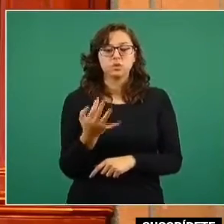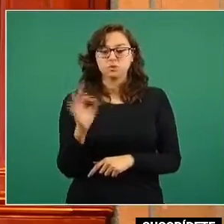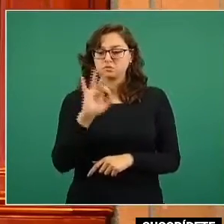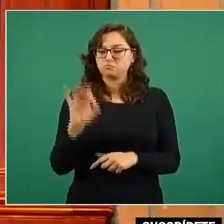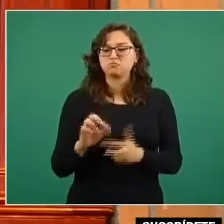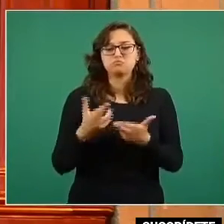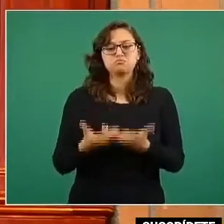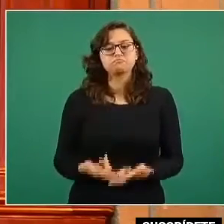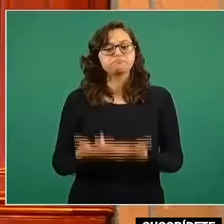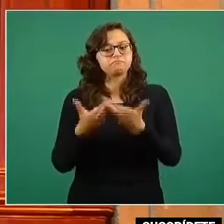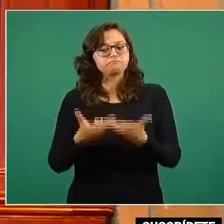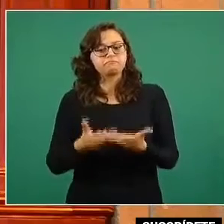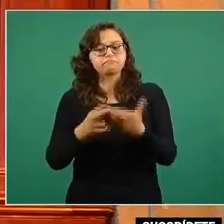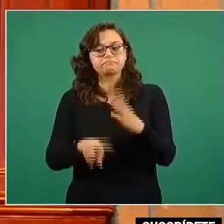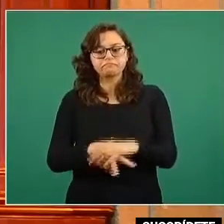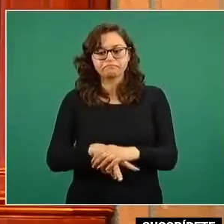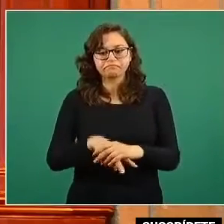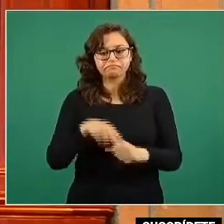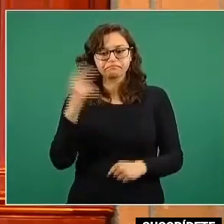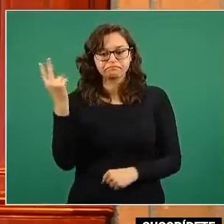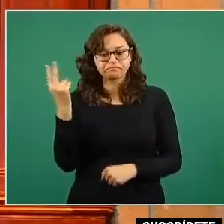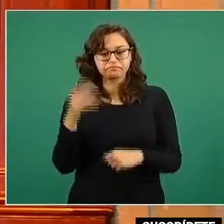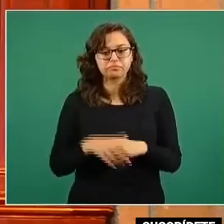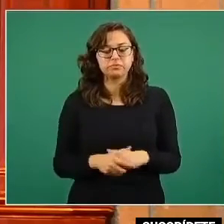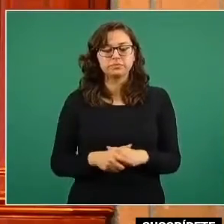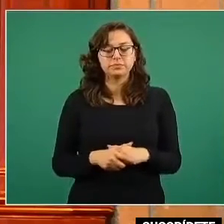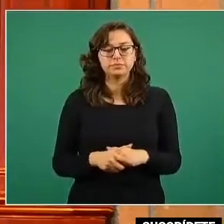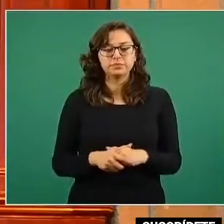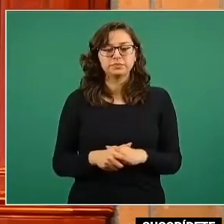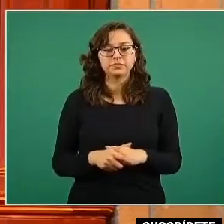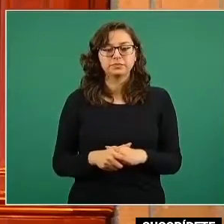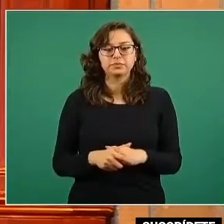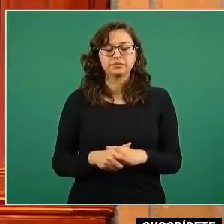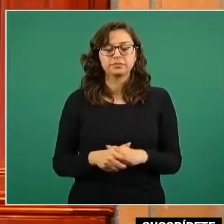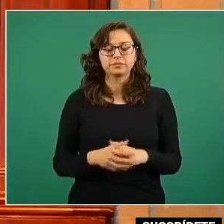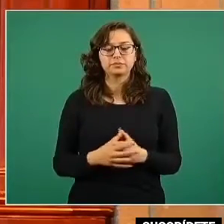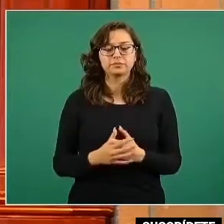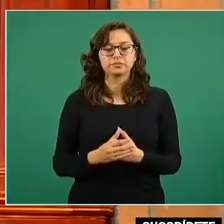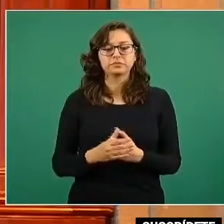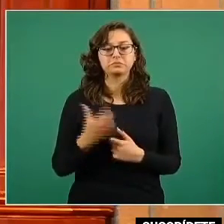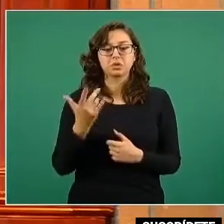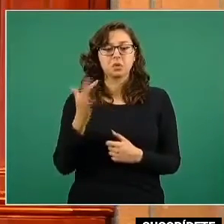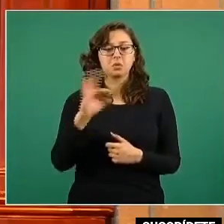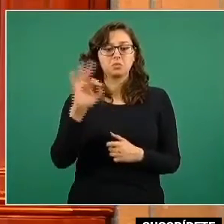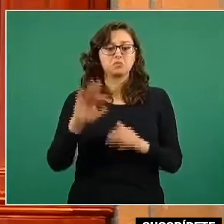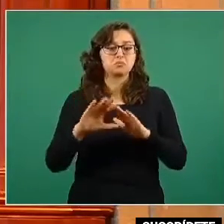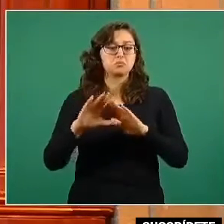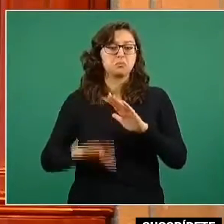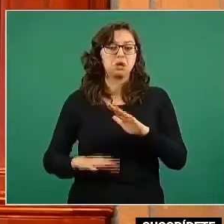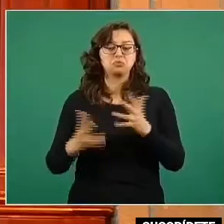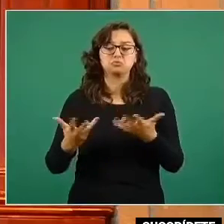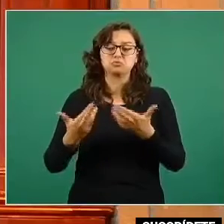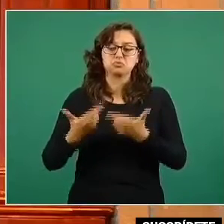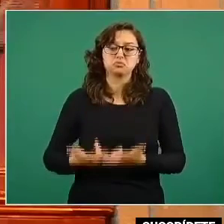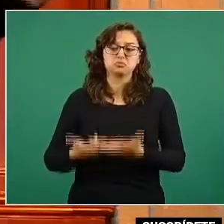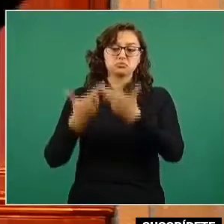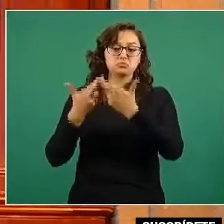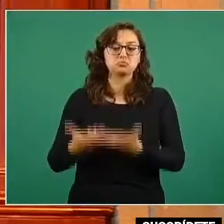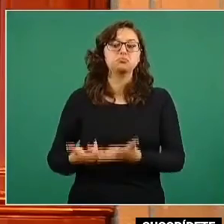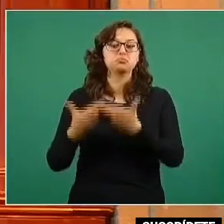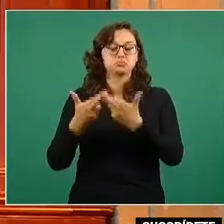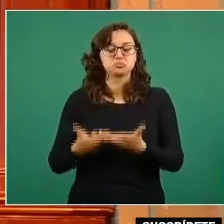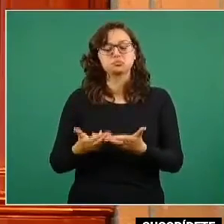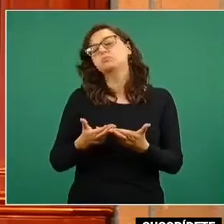de sus camas desocupadas, 25 de ellas con menos del 50% de ocupación, lo